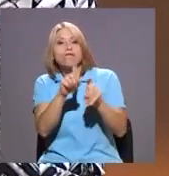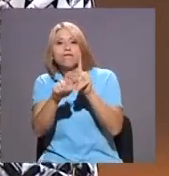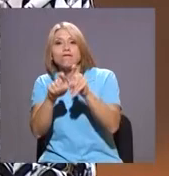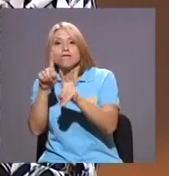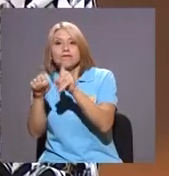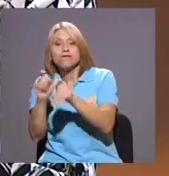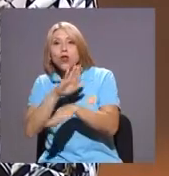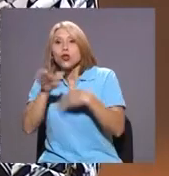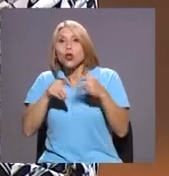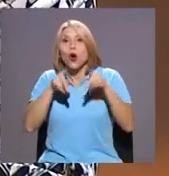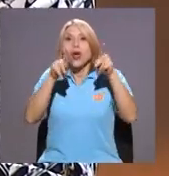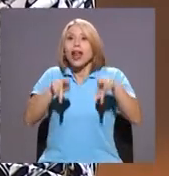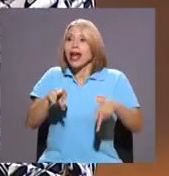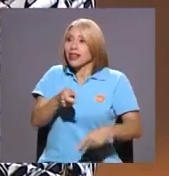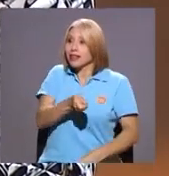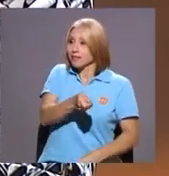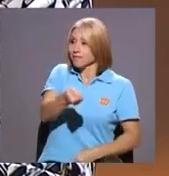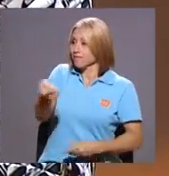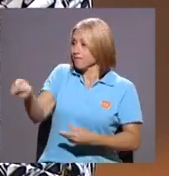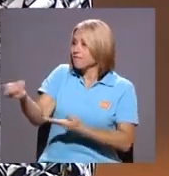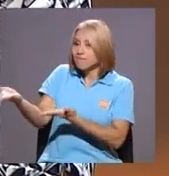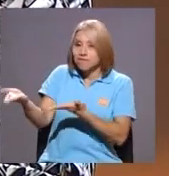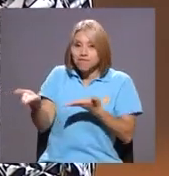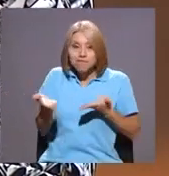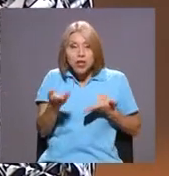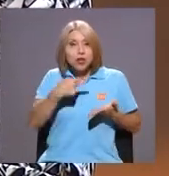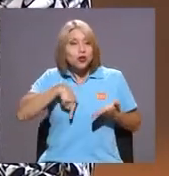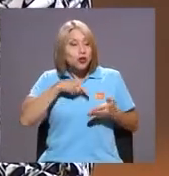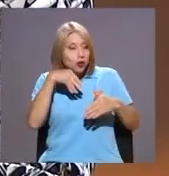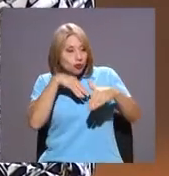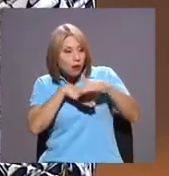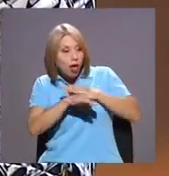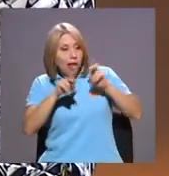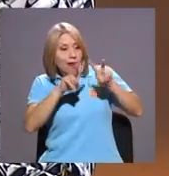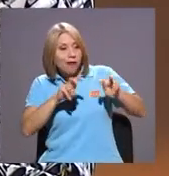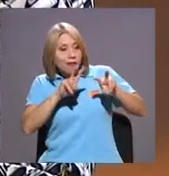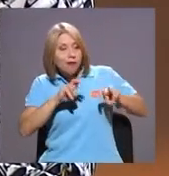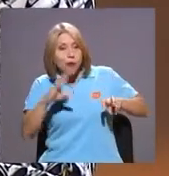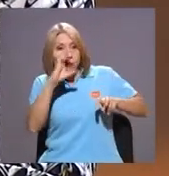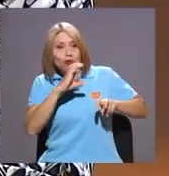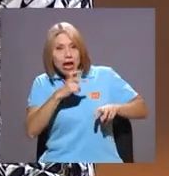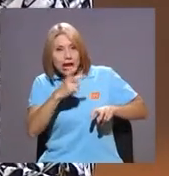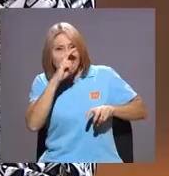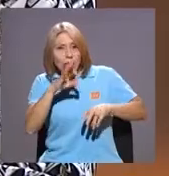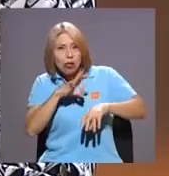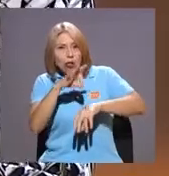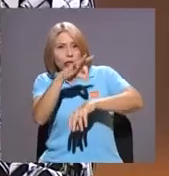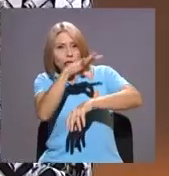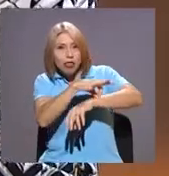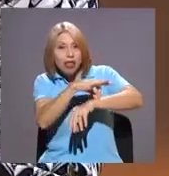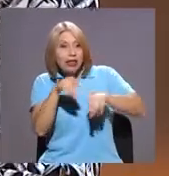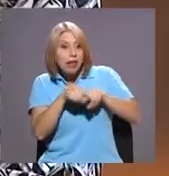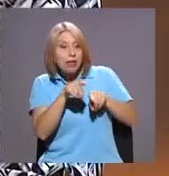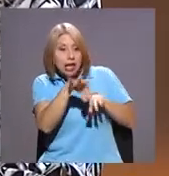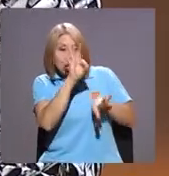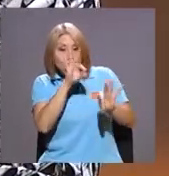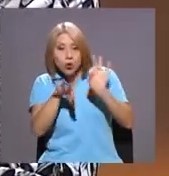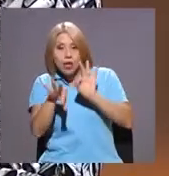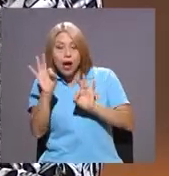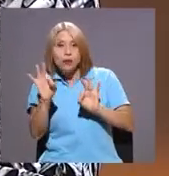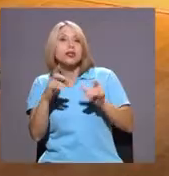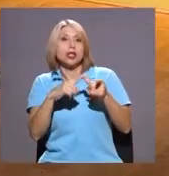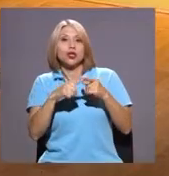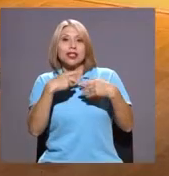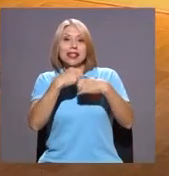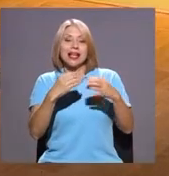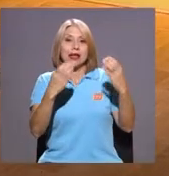casas para poder pasar a revisar, a buscar criaderos de ese Egipto, categorizar esos criaderos, ver cuáles son los tipos más